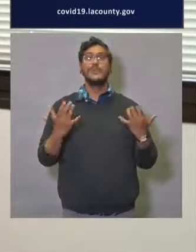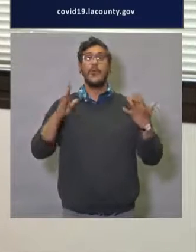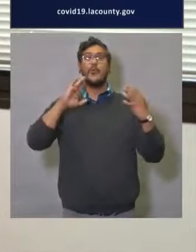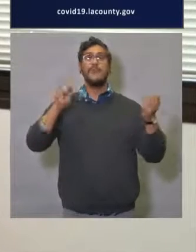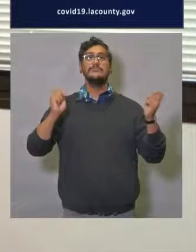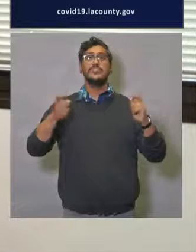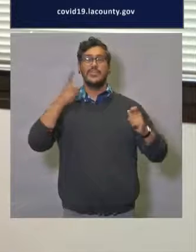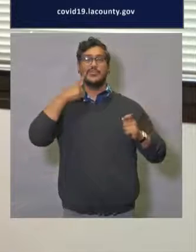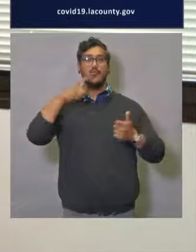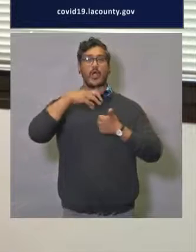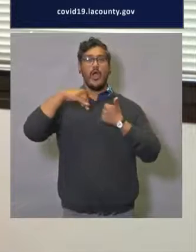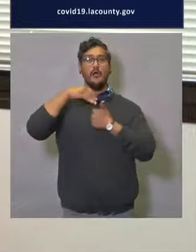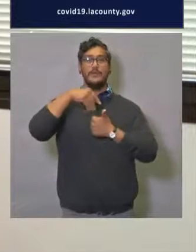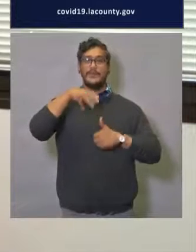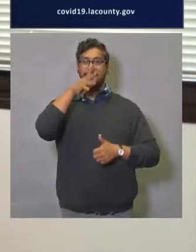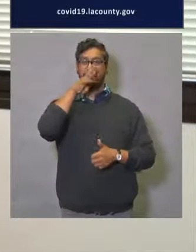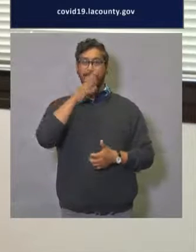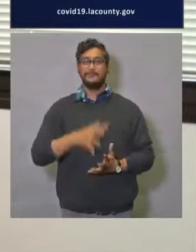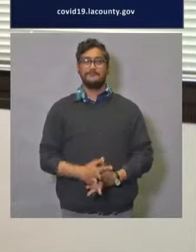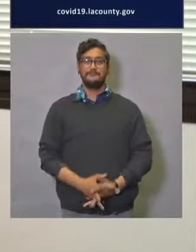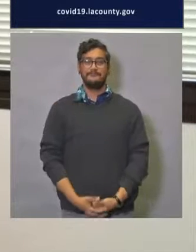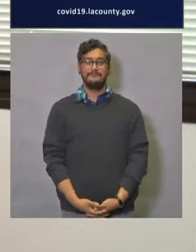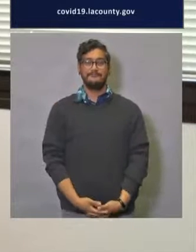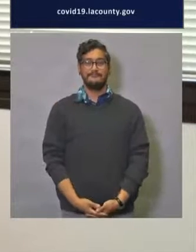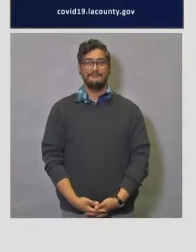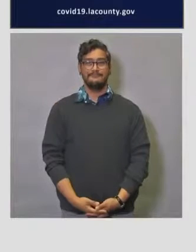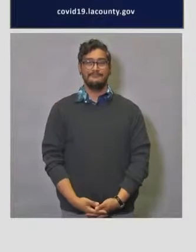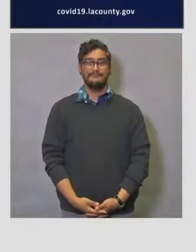move on to remarks in Armenian.